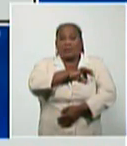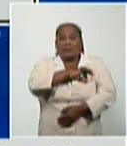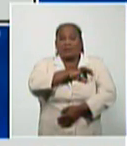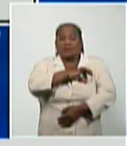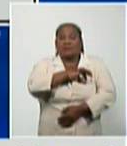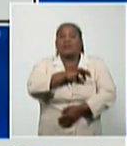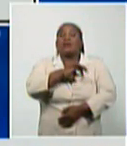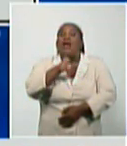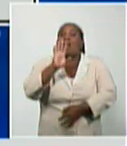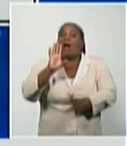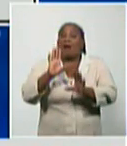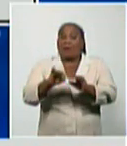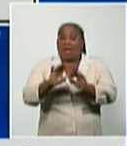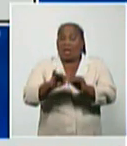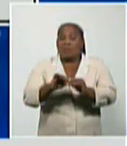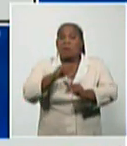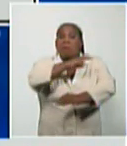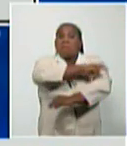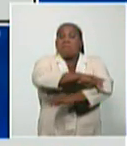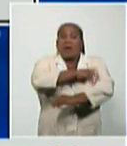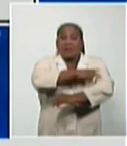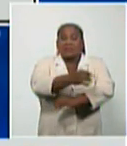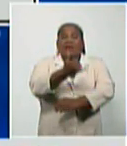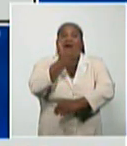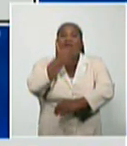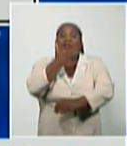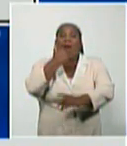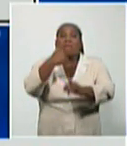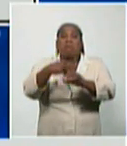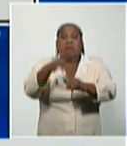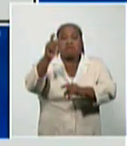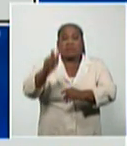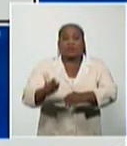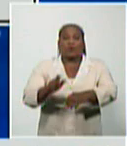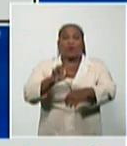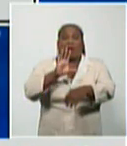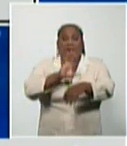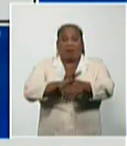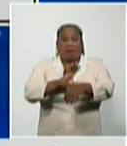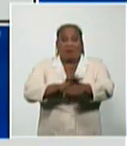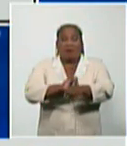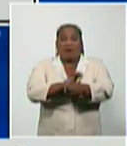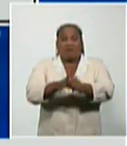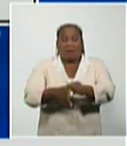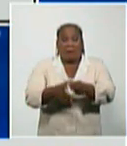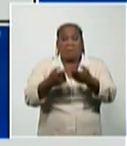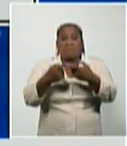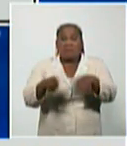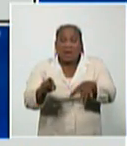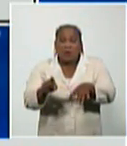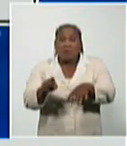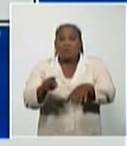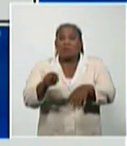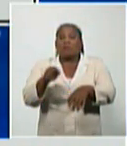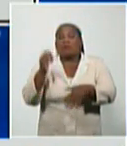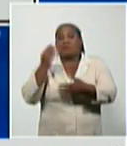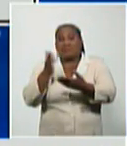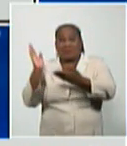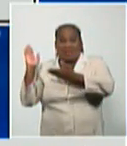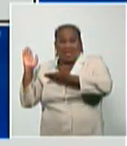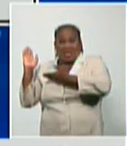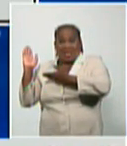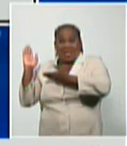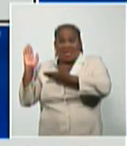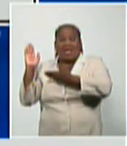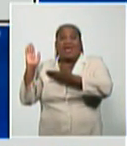países afectados por número de casos, pero como tal vez no se pueda apreciar bien en el gráfico, pero las